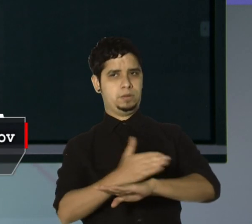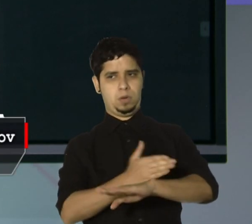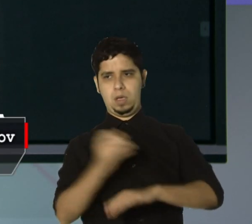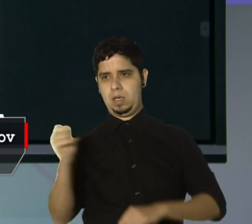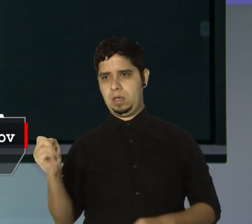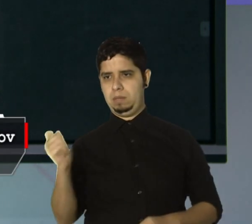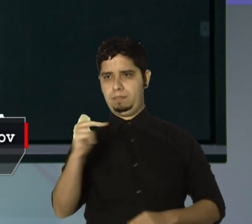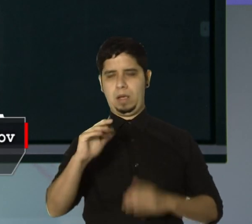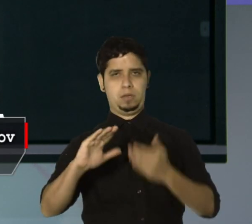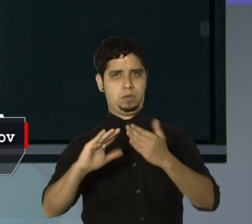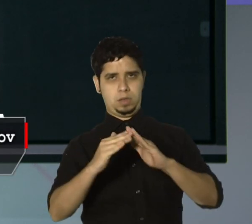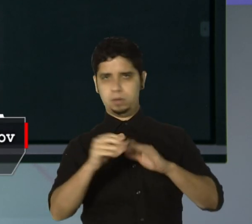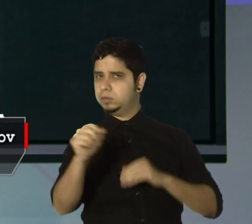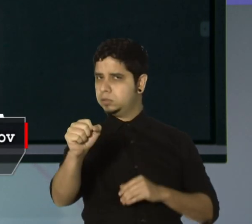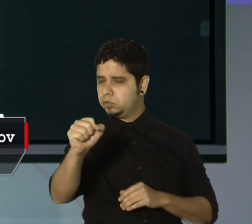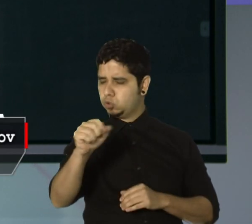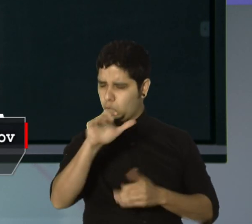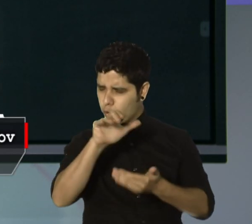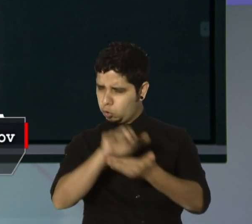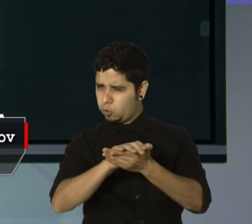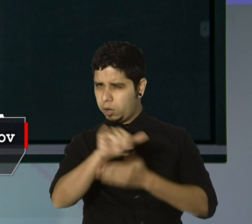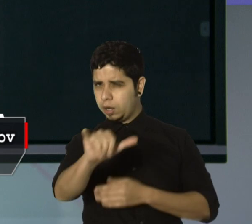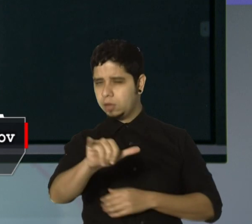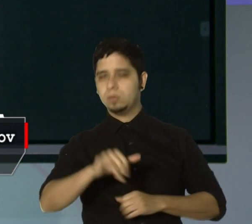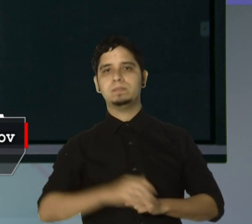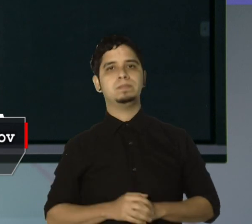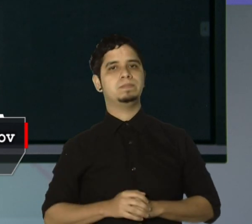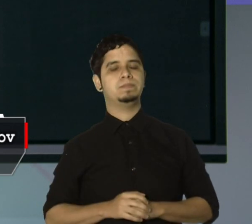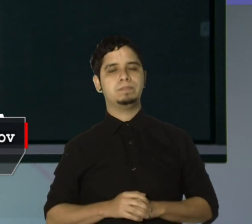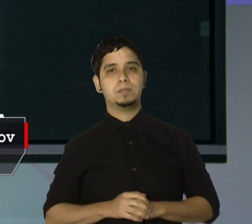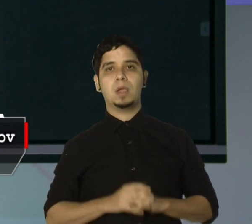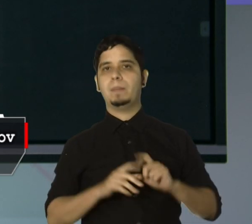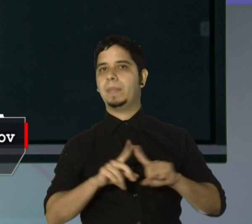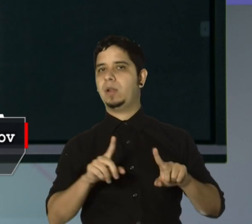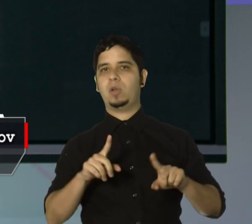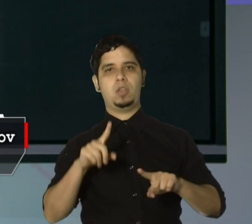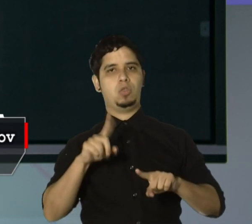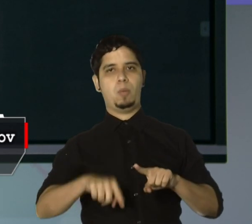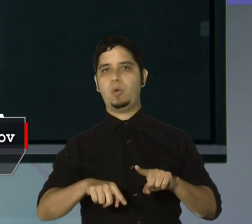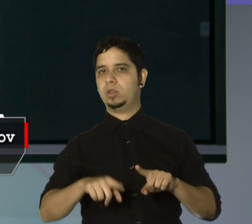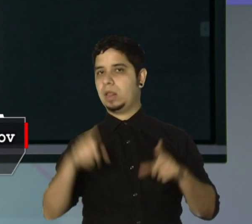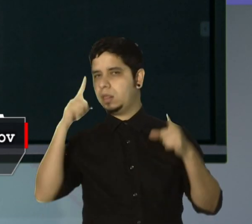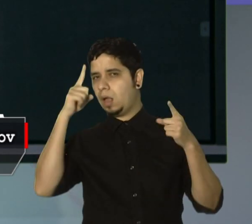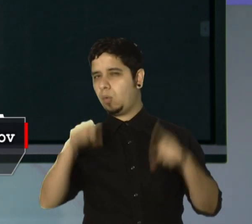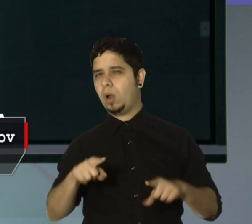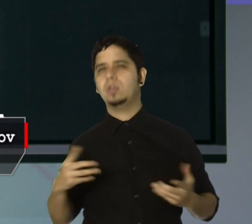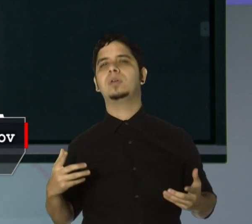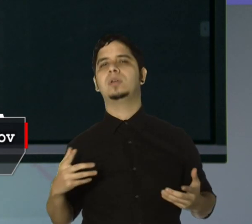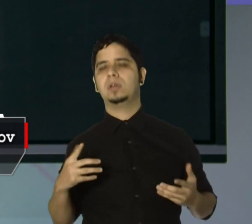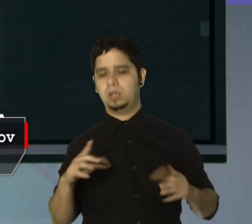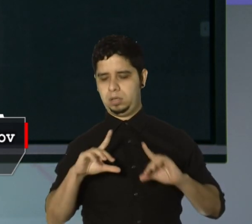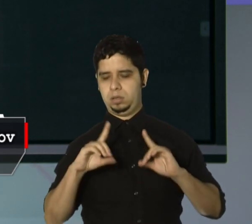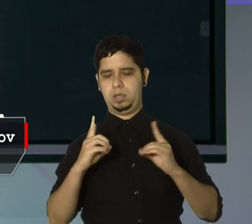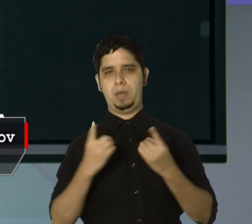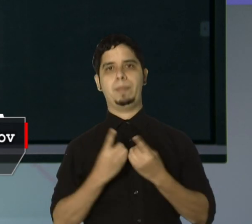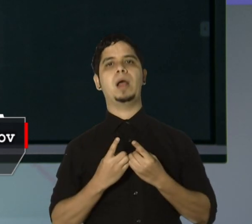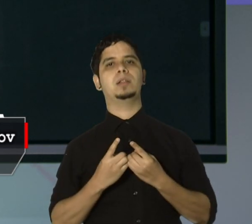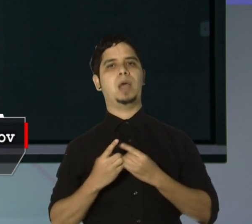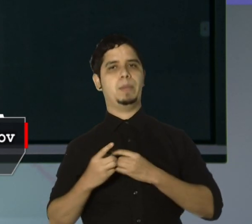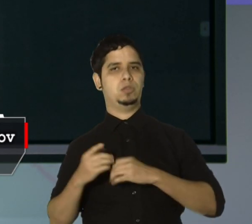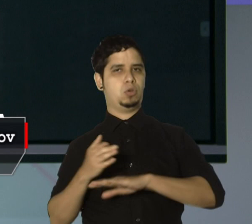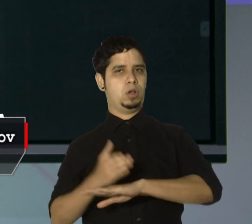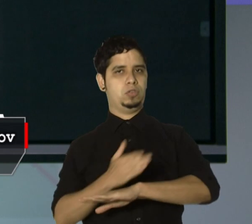en la sociedad nuevamente de las personas que cumplen. Lo que no puedo estar de acuerdo, que el Departamento de Corrección y